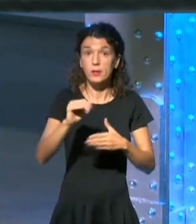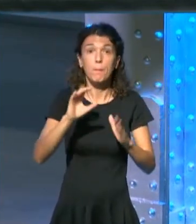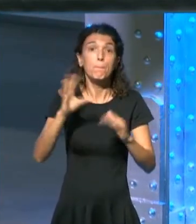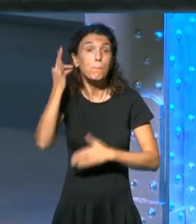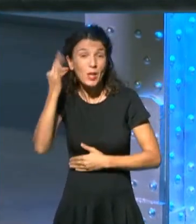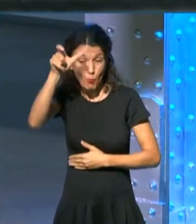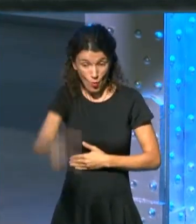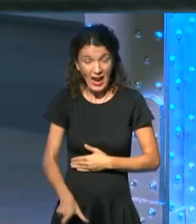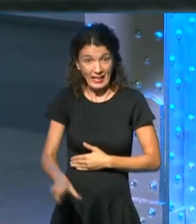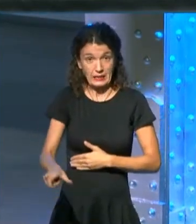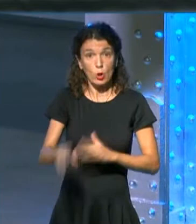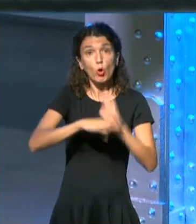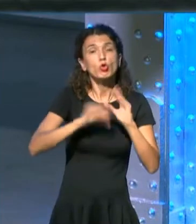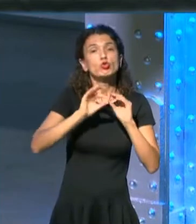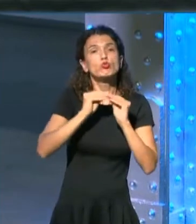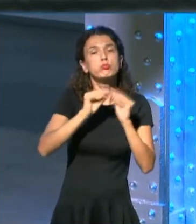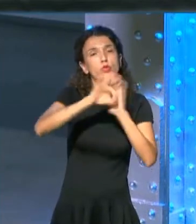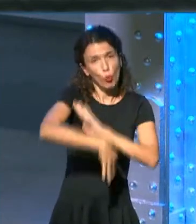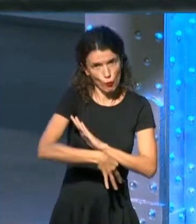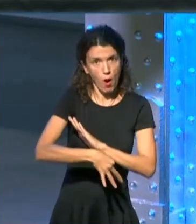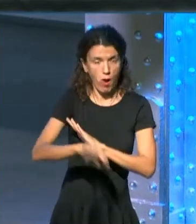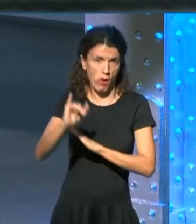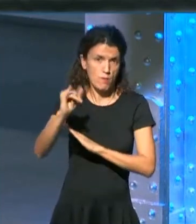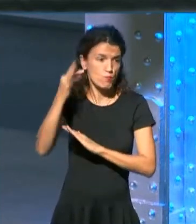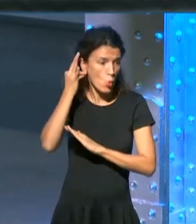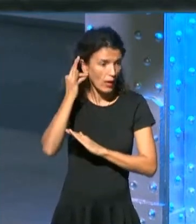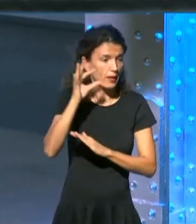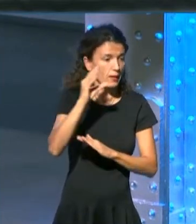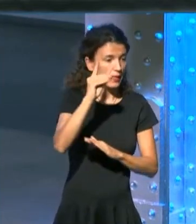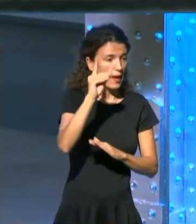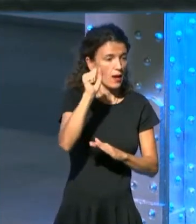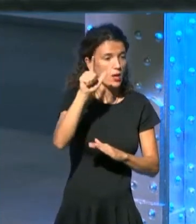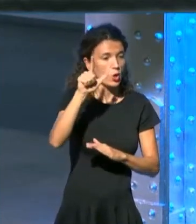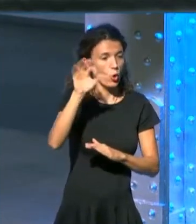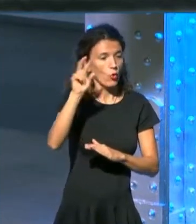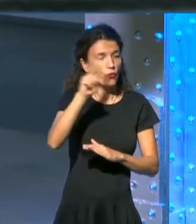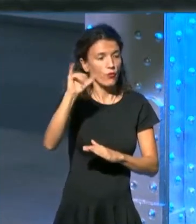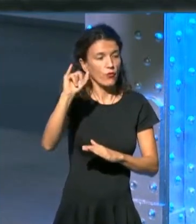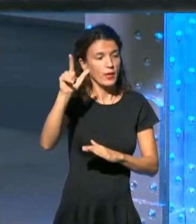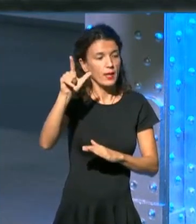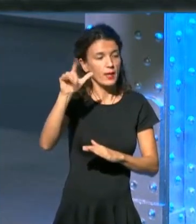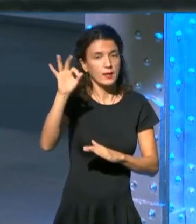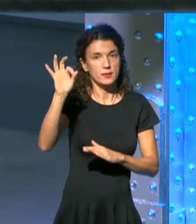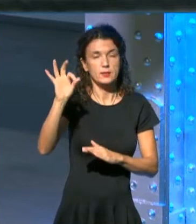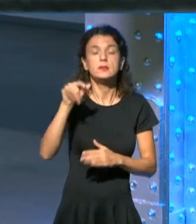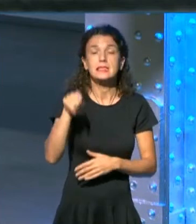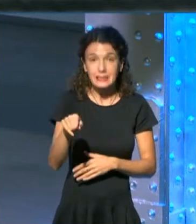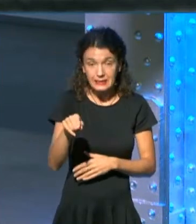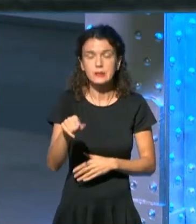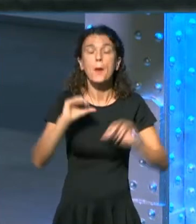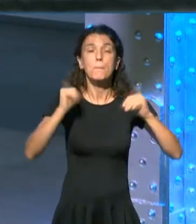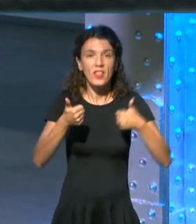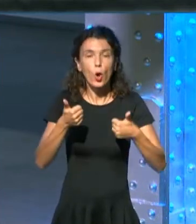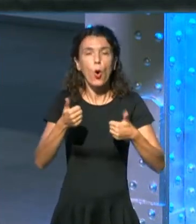mundo del software, Ada Lovelace, que empezó allá por el 1830 a trabajar en él.